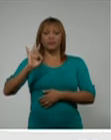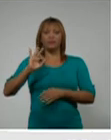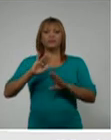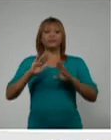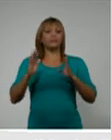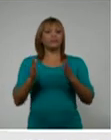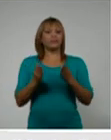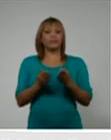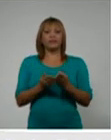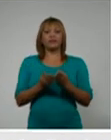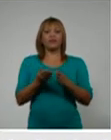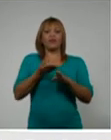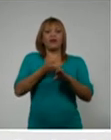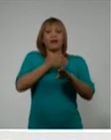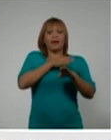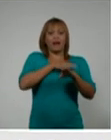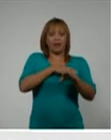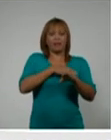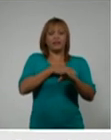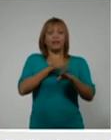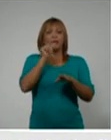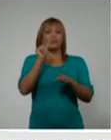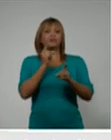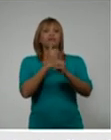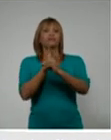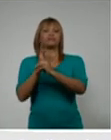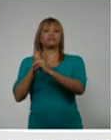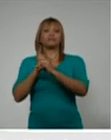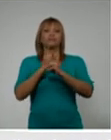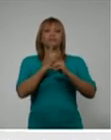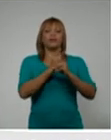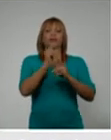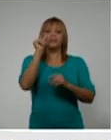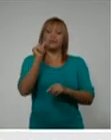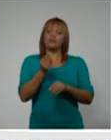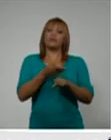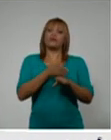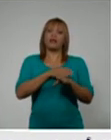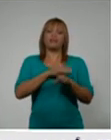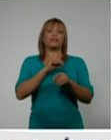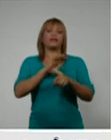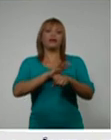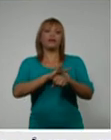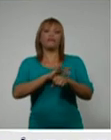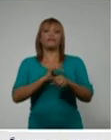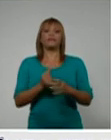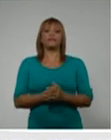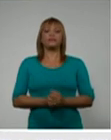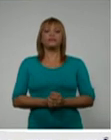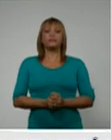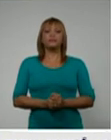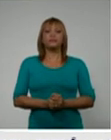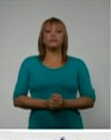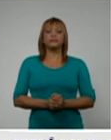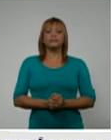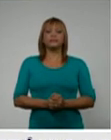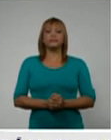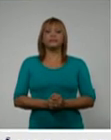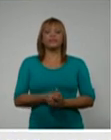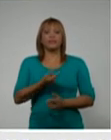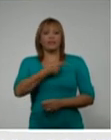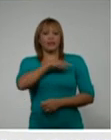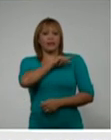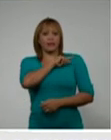tienen como antecedente ser contacto de un caso confirmado anteriormente. Ayer